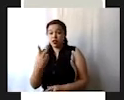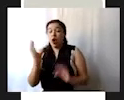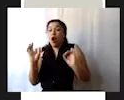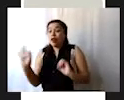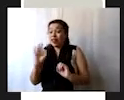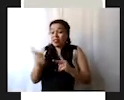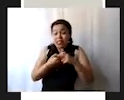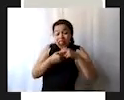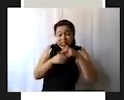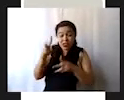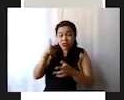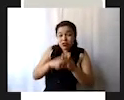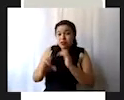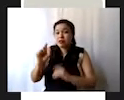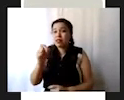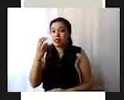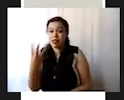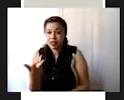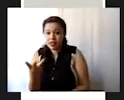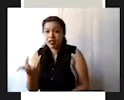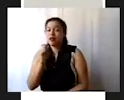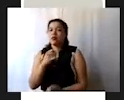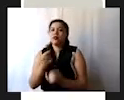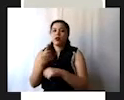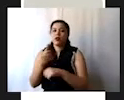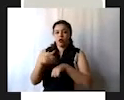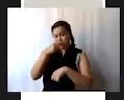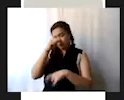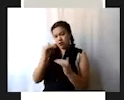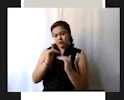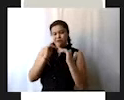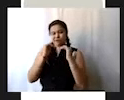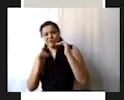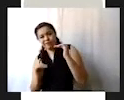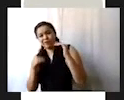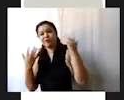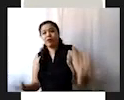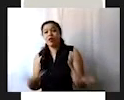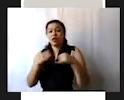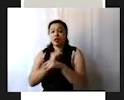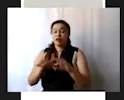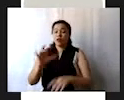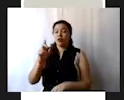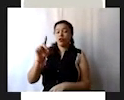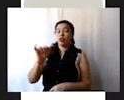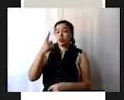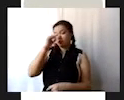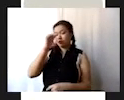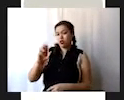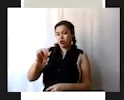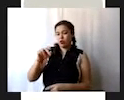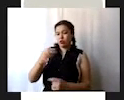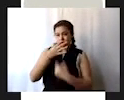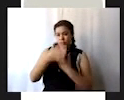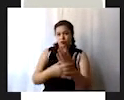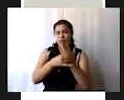2023. Hablamos de otras cuestiones como los números de la desigualdad, donde el último informe de ODS de Naciones Unidas pues